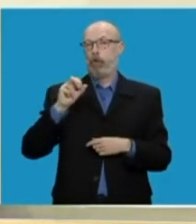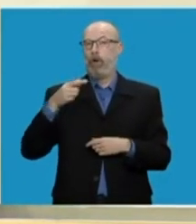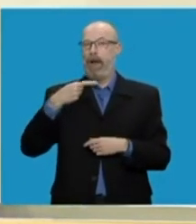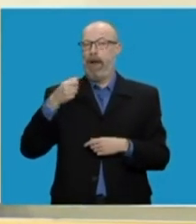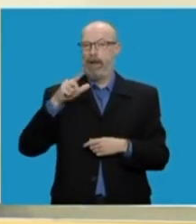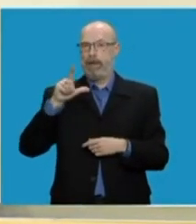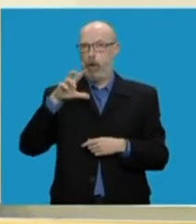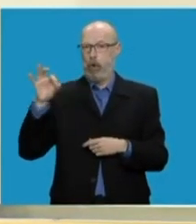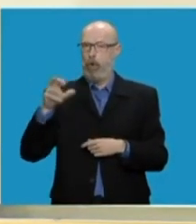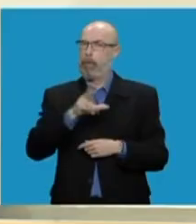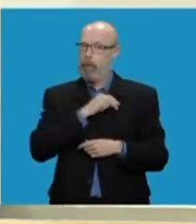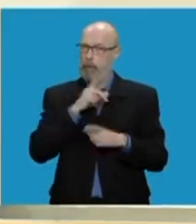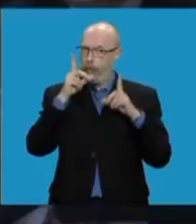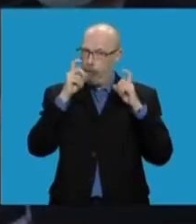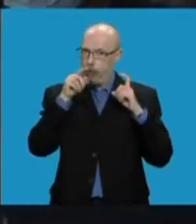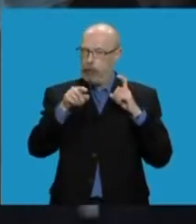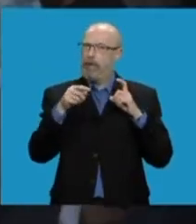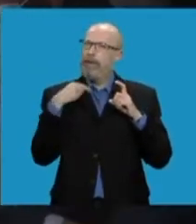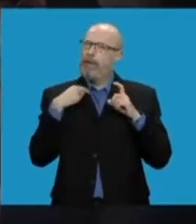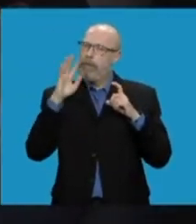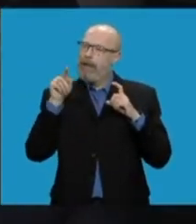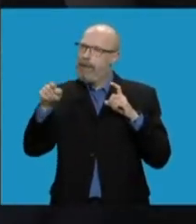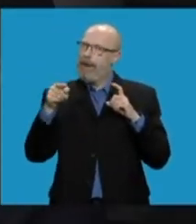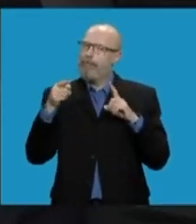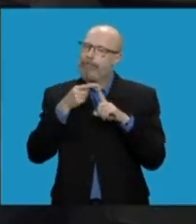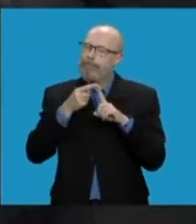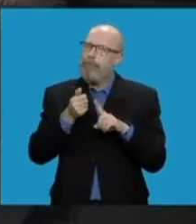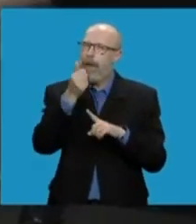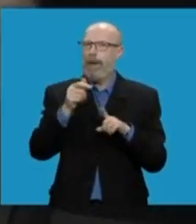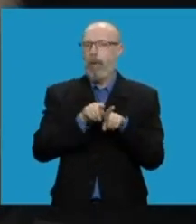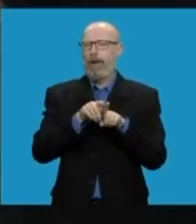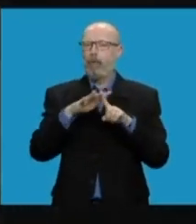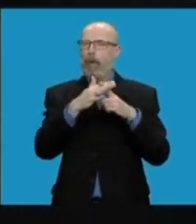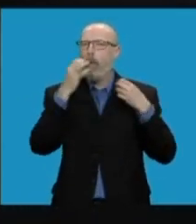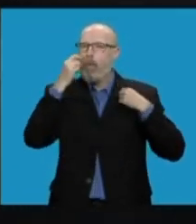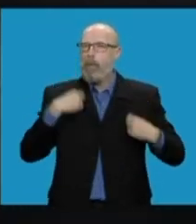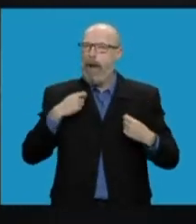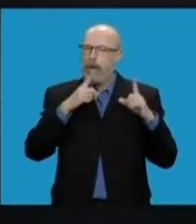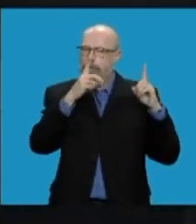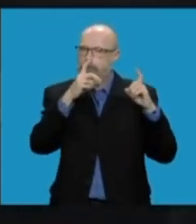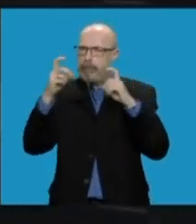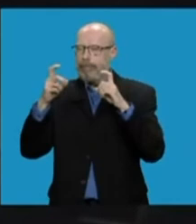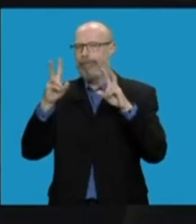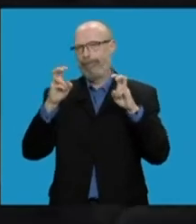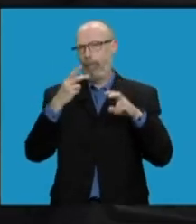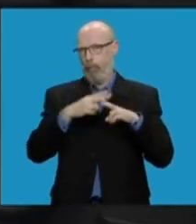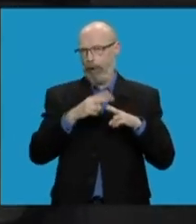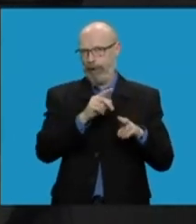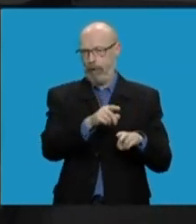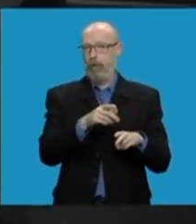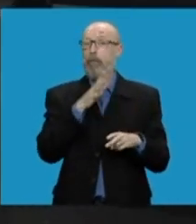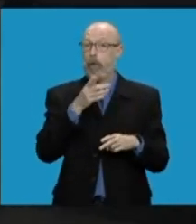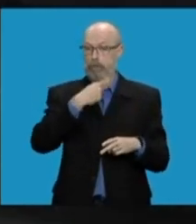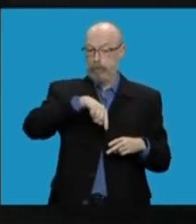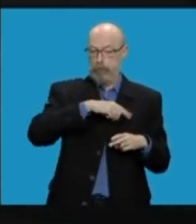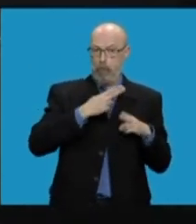parece especializarse en captar esos momentos humanos de los responsables políticos, porque también los